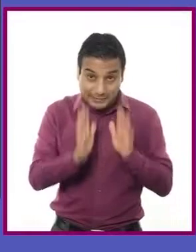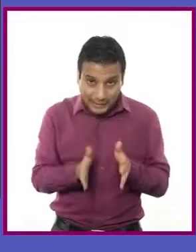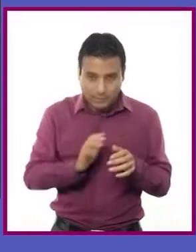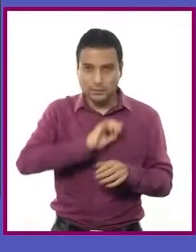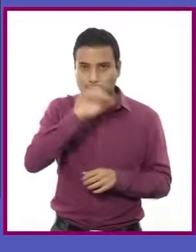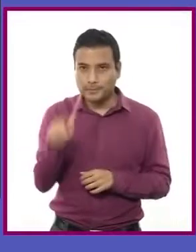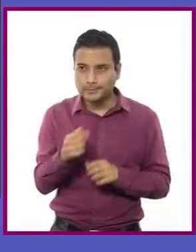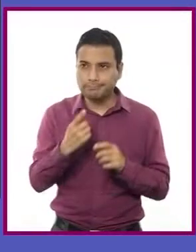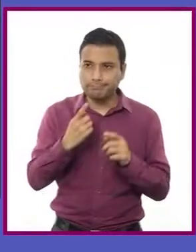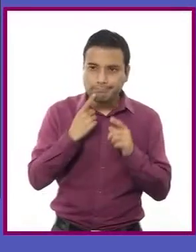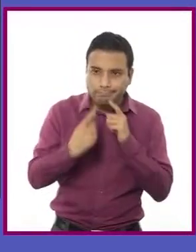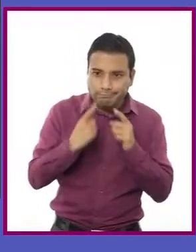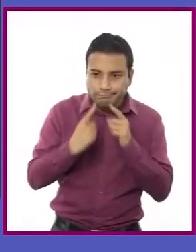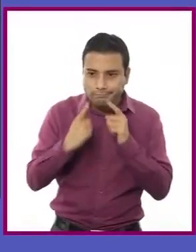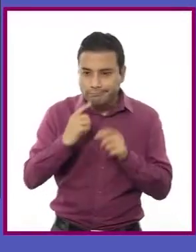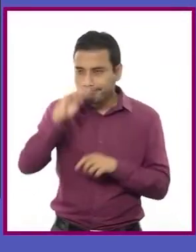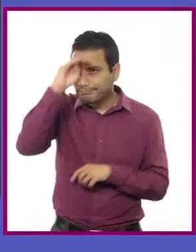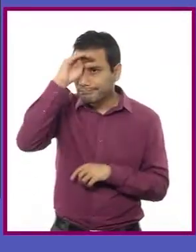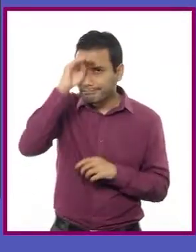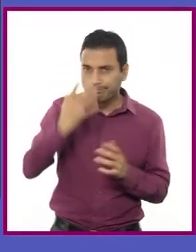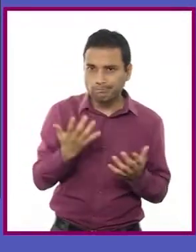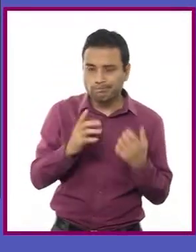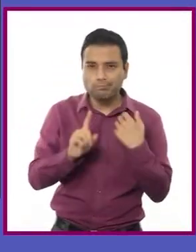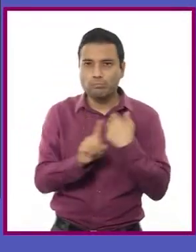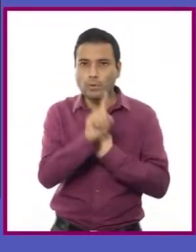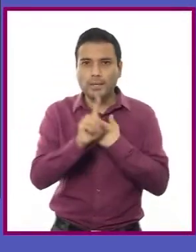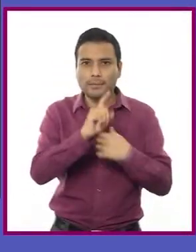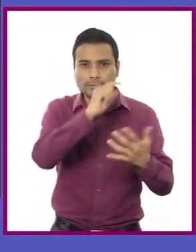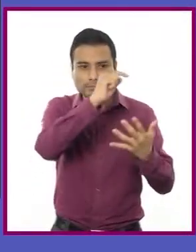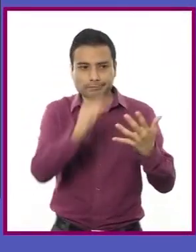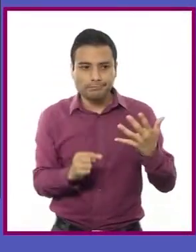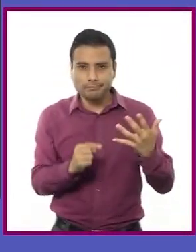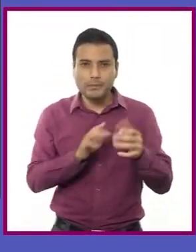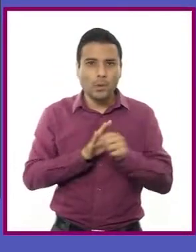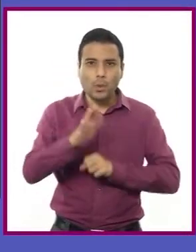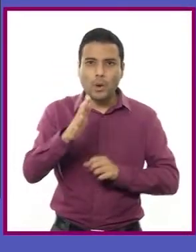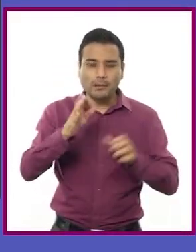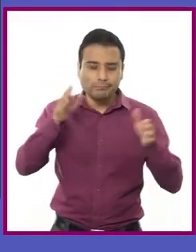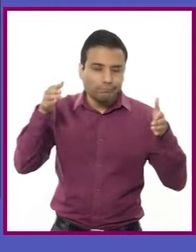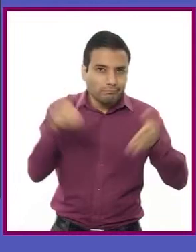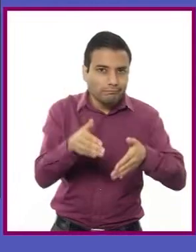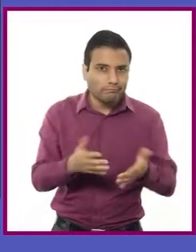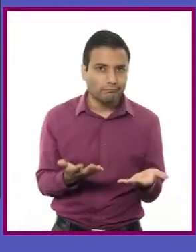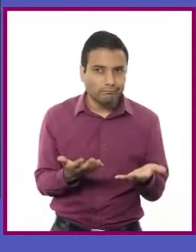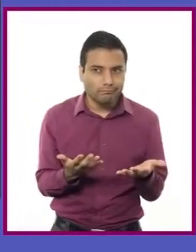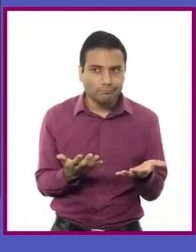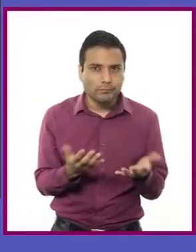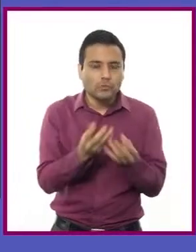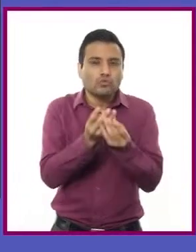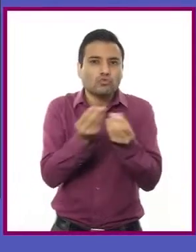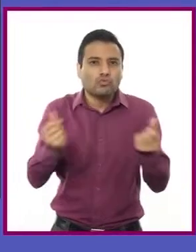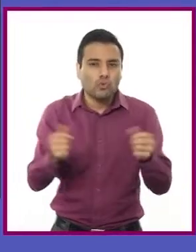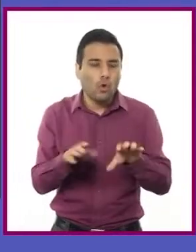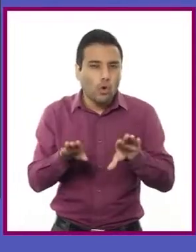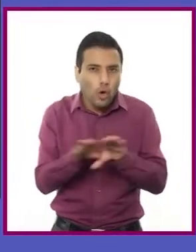discutir y negociar acuerdos para elegir el problema que quieren atender en primer lugar y definir las formas de